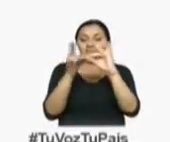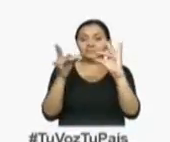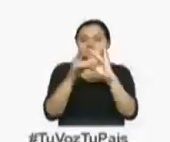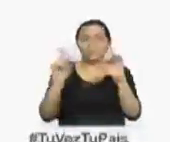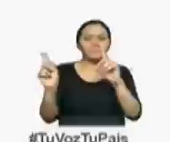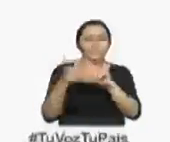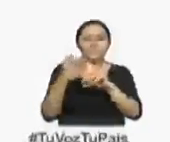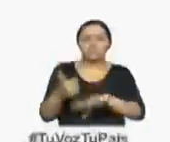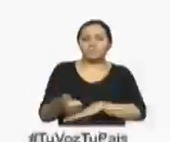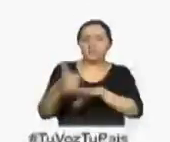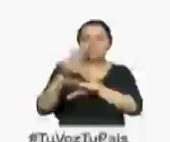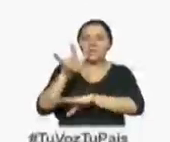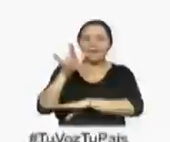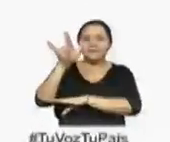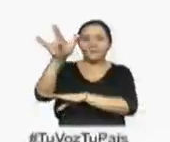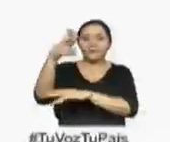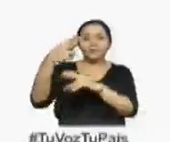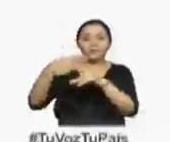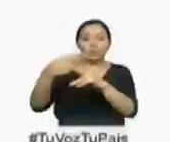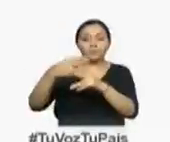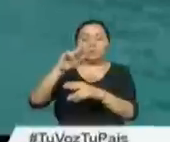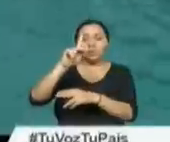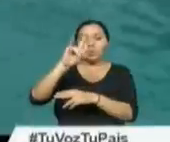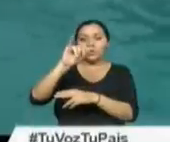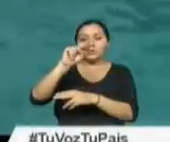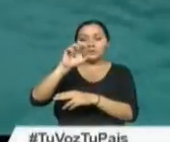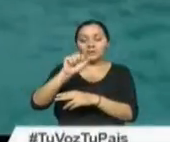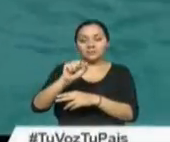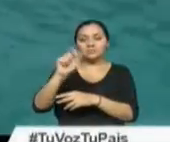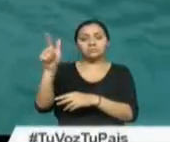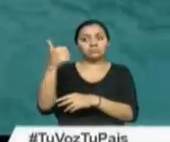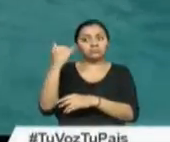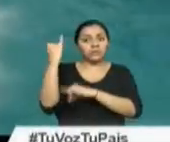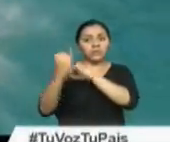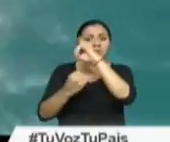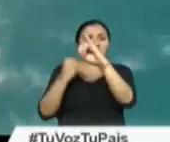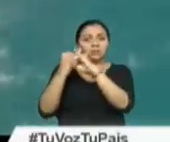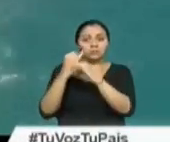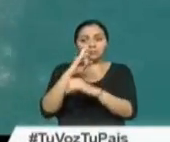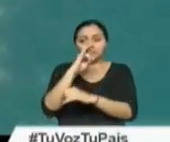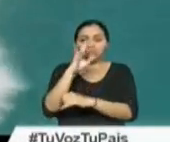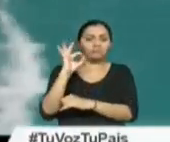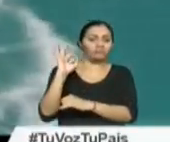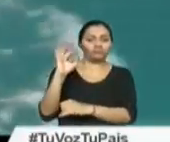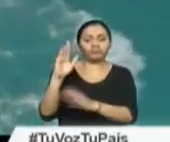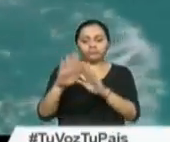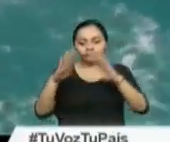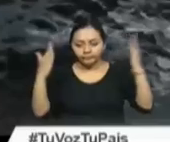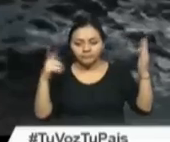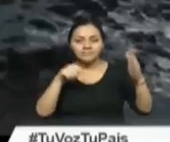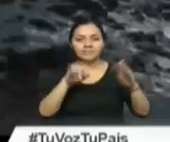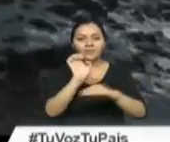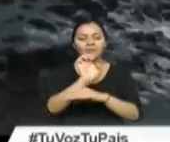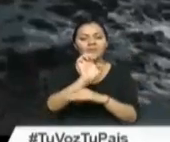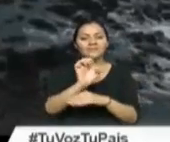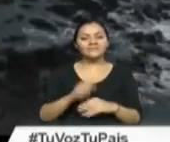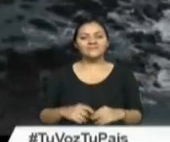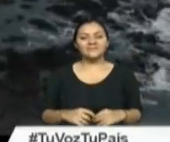de Australia, que lleva su mismo nombre y posee un gran prestigio internacional. Luis Andrade, Noticiero